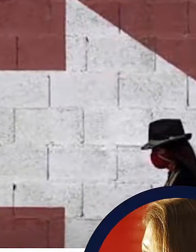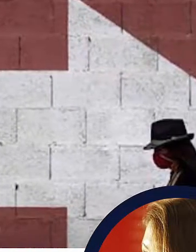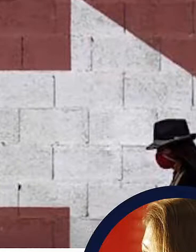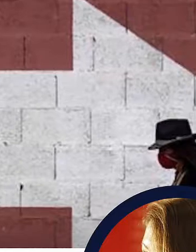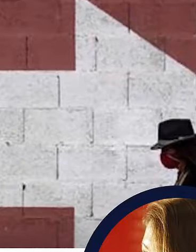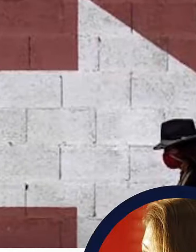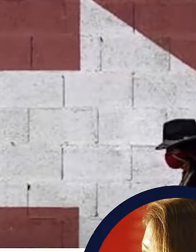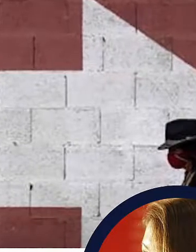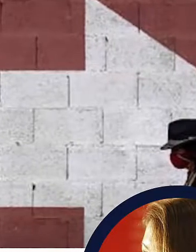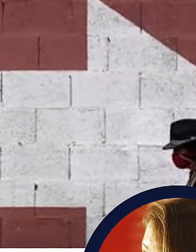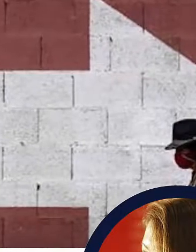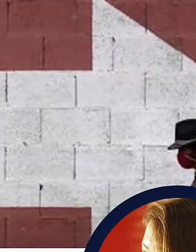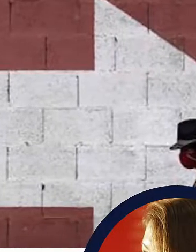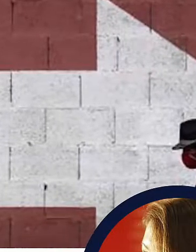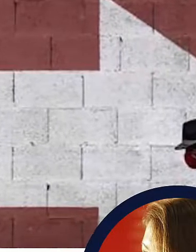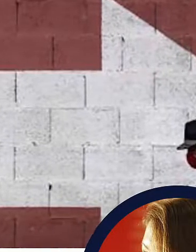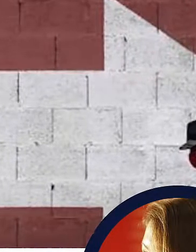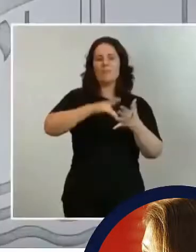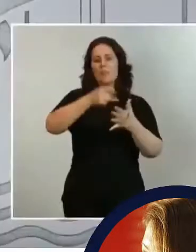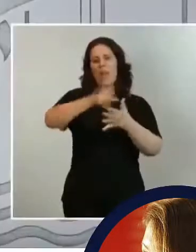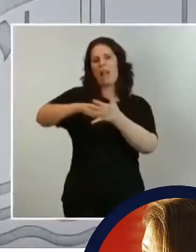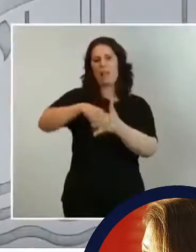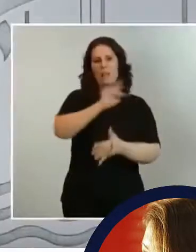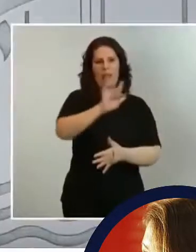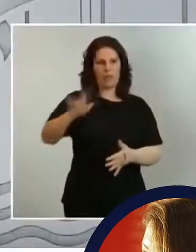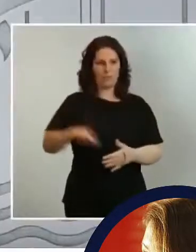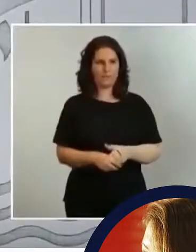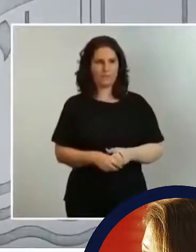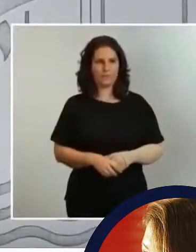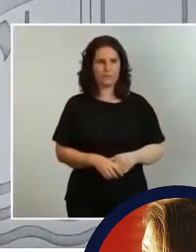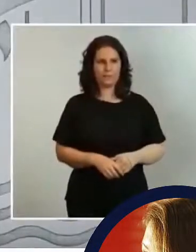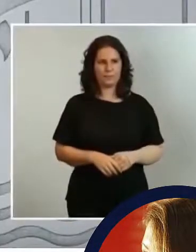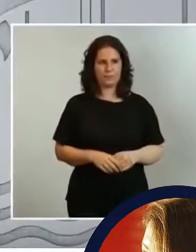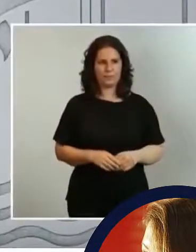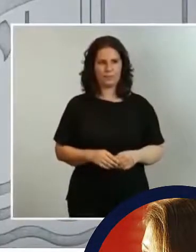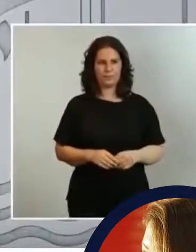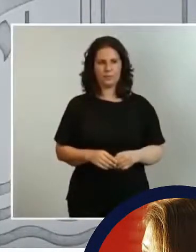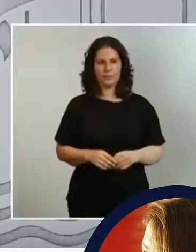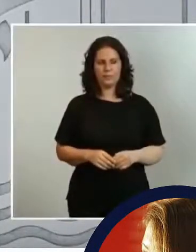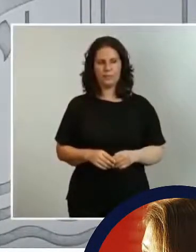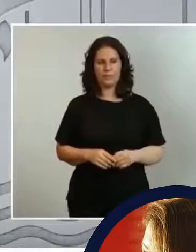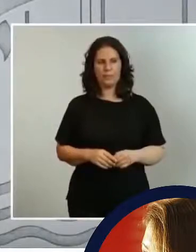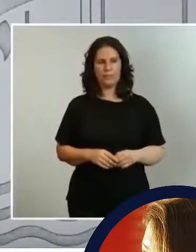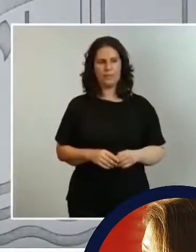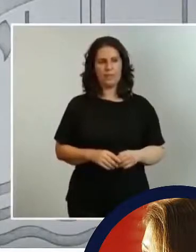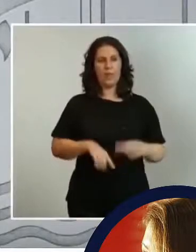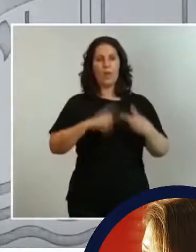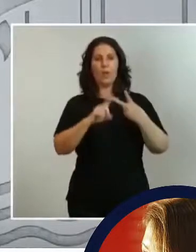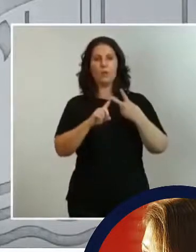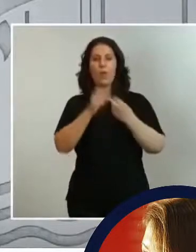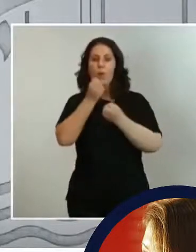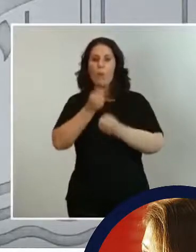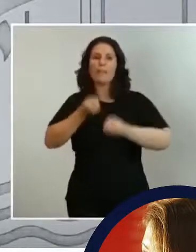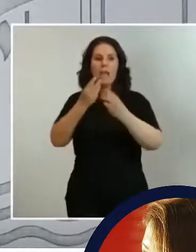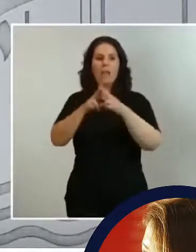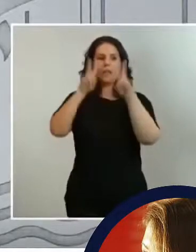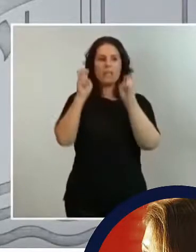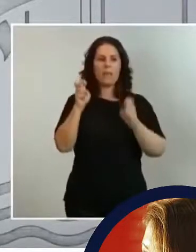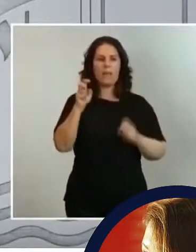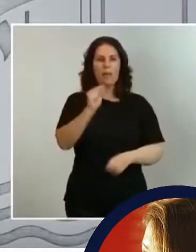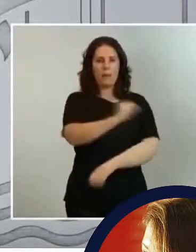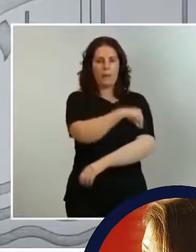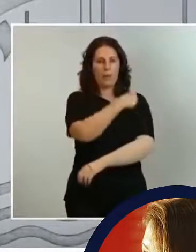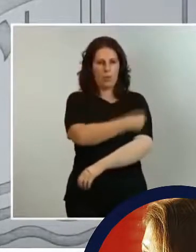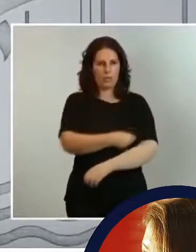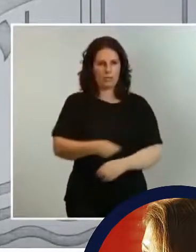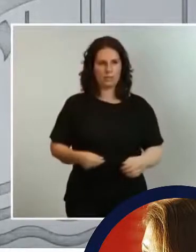pues, ha habido como algunos brotes concretos en algunas escuelas, habían cerrado salones, no cierran las escuelas completas.